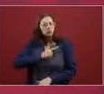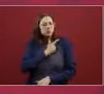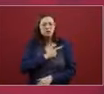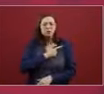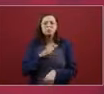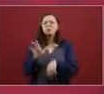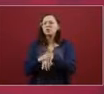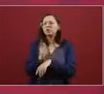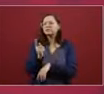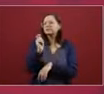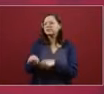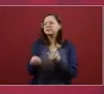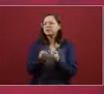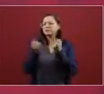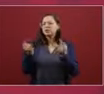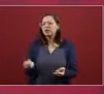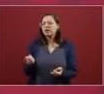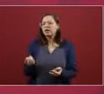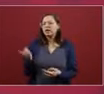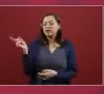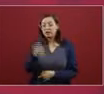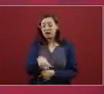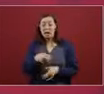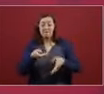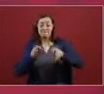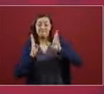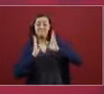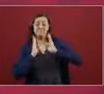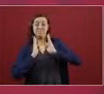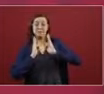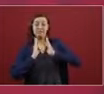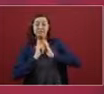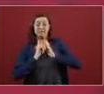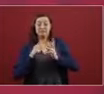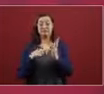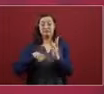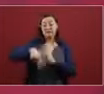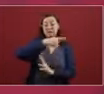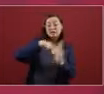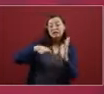unos militares le quitaron la vida a